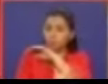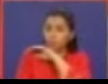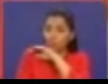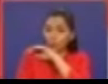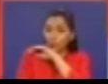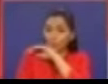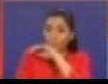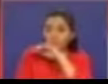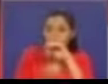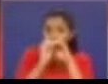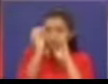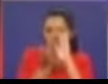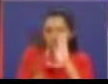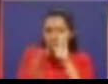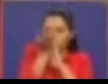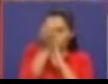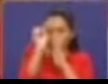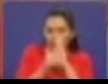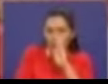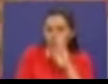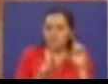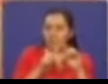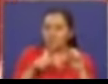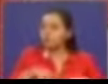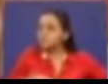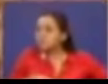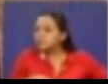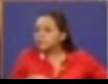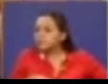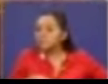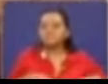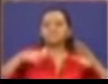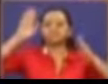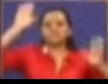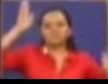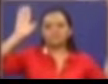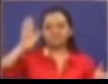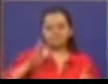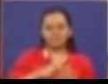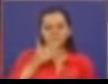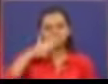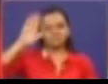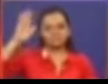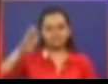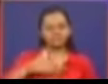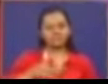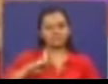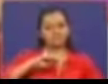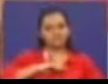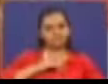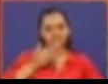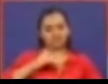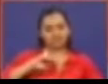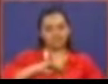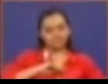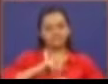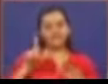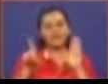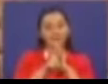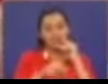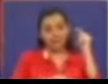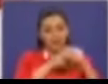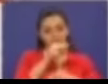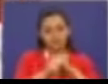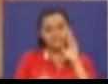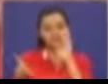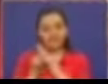subiría y ha bajado fuertemente. Verán que si presentamos la ley de herencia, así debe guiarse el pueblo ecuatoriano, la ley de plusvalía,